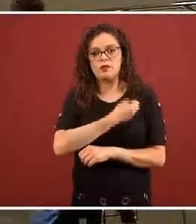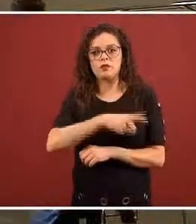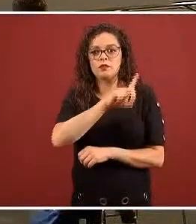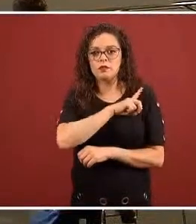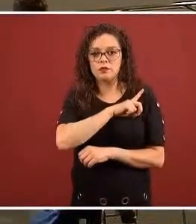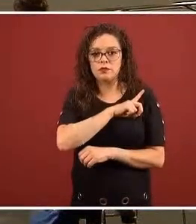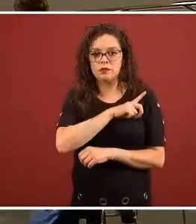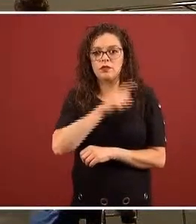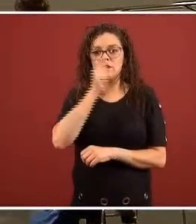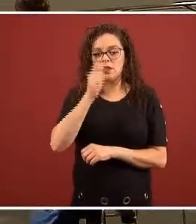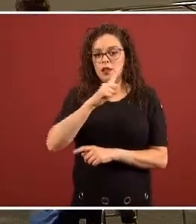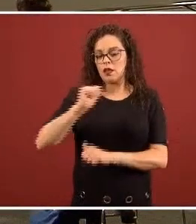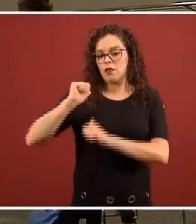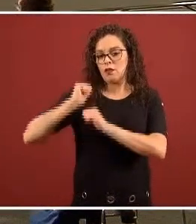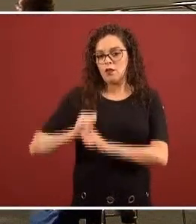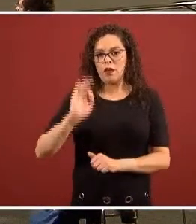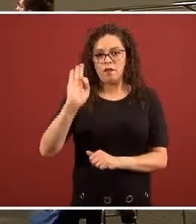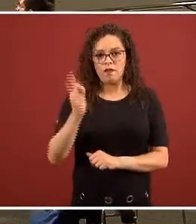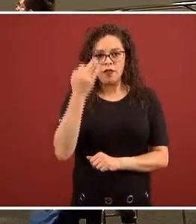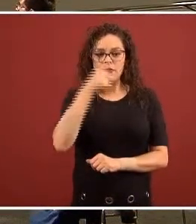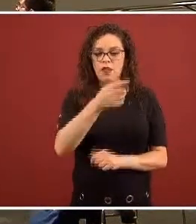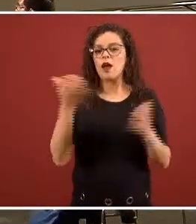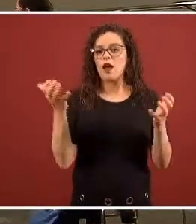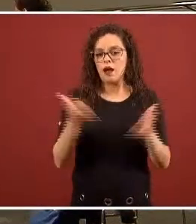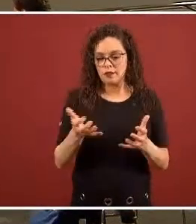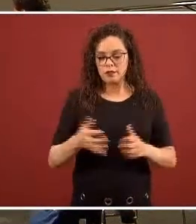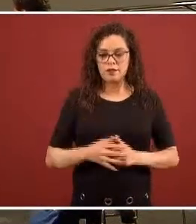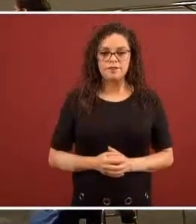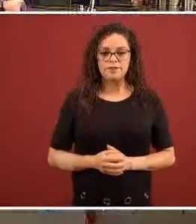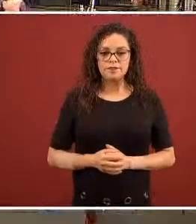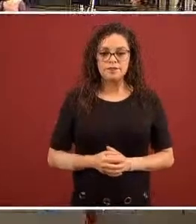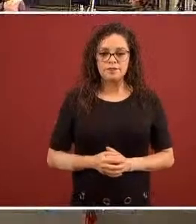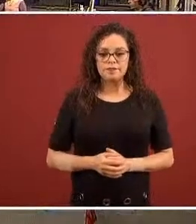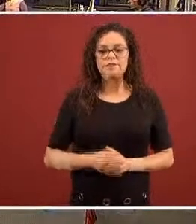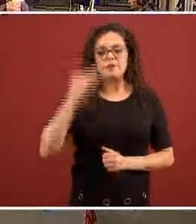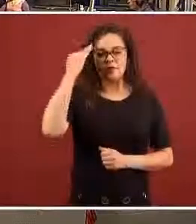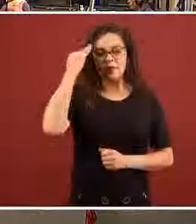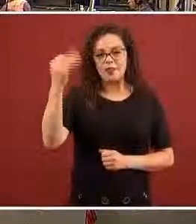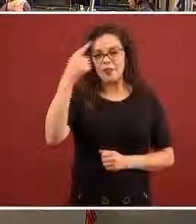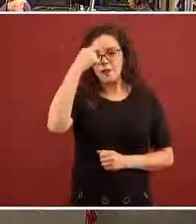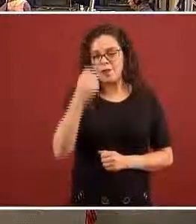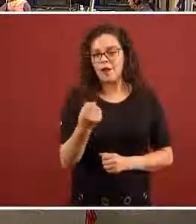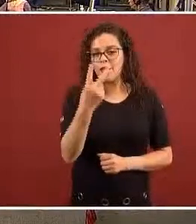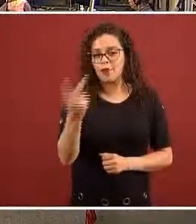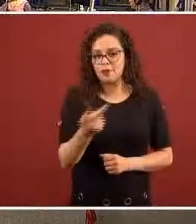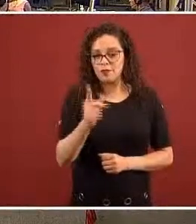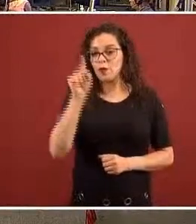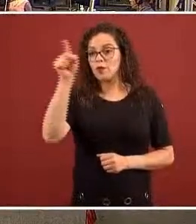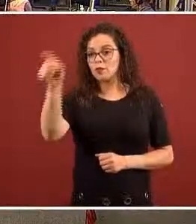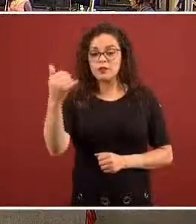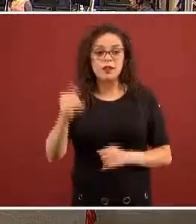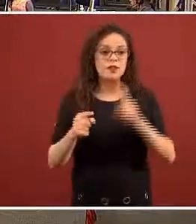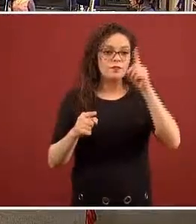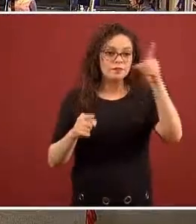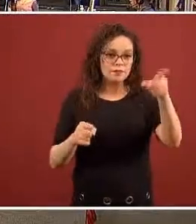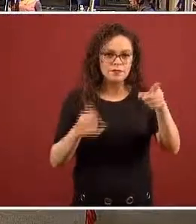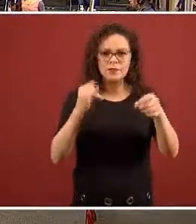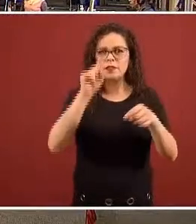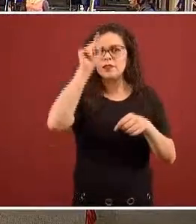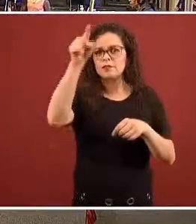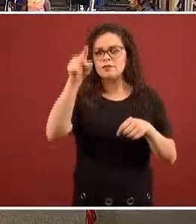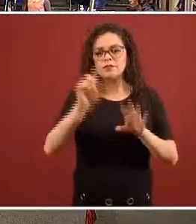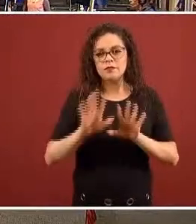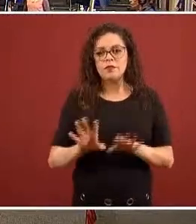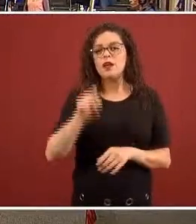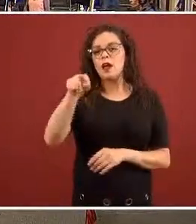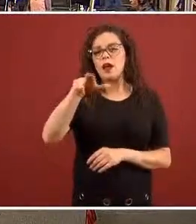federal. Última colega, creo que nos da tiempo de dos, la colega de por allá. Gracias. Y usted, y creo que Natalia se queda para